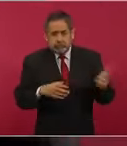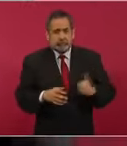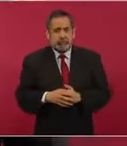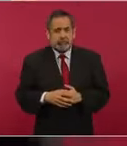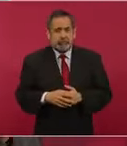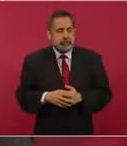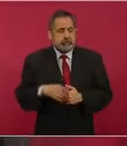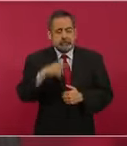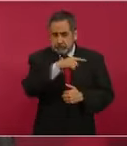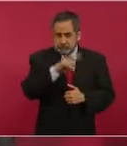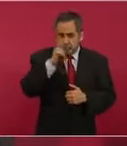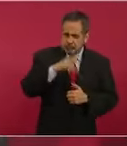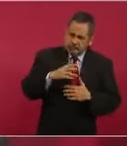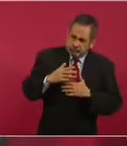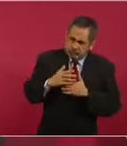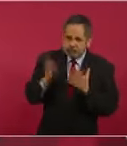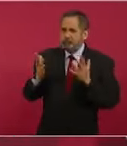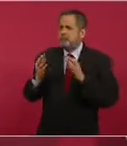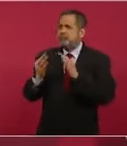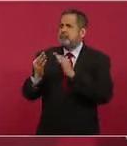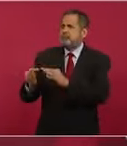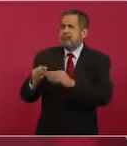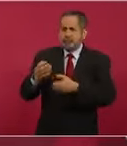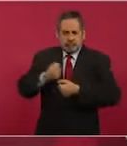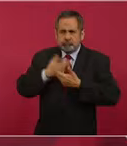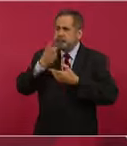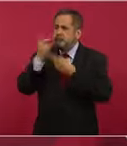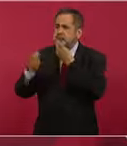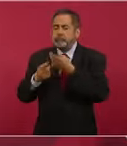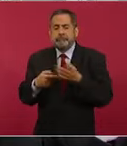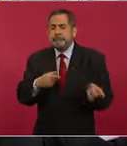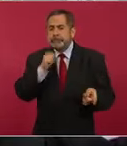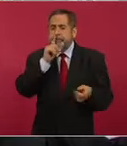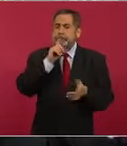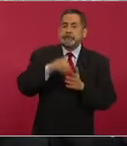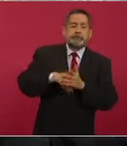no se atreven a externarlo.